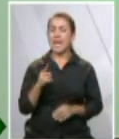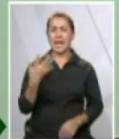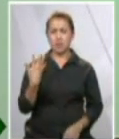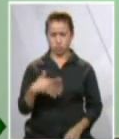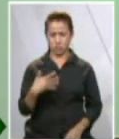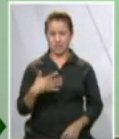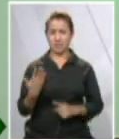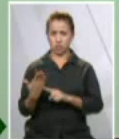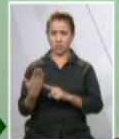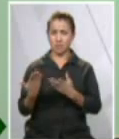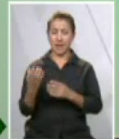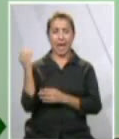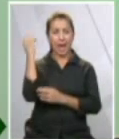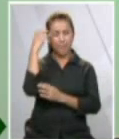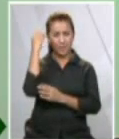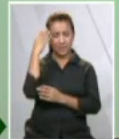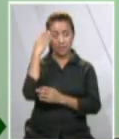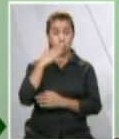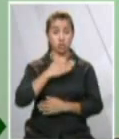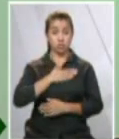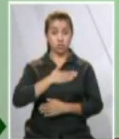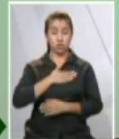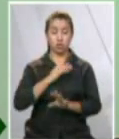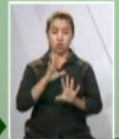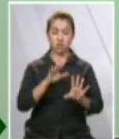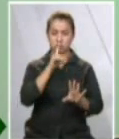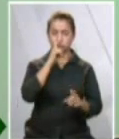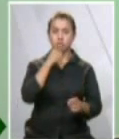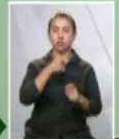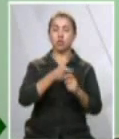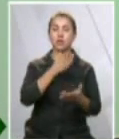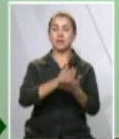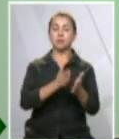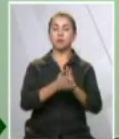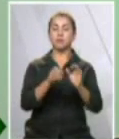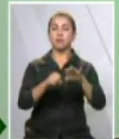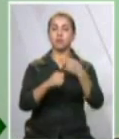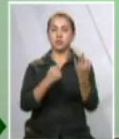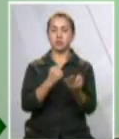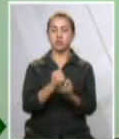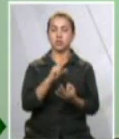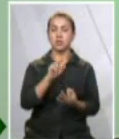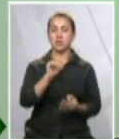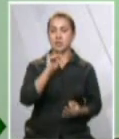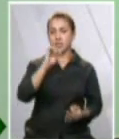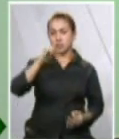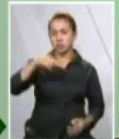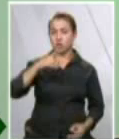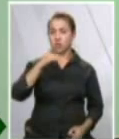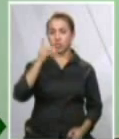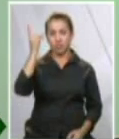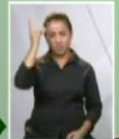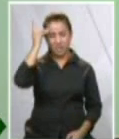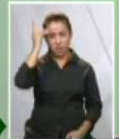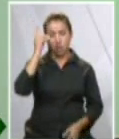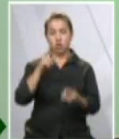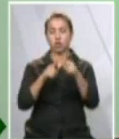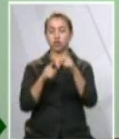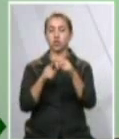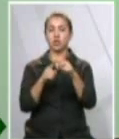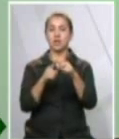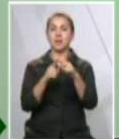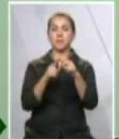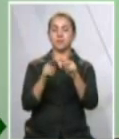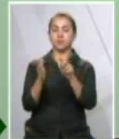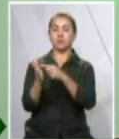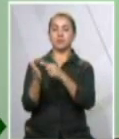la tecnología para el aprendizaje. Yo lo he visto en cosas concretas, como por ejemplo la Fundación Rayun Down, que desarrolló todo un sistema prelector con